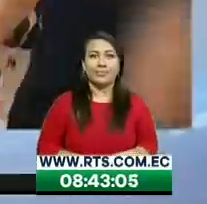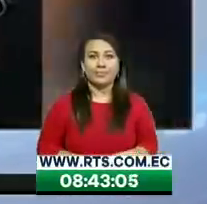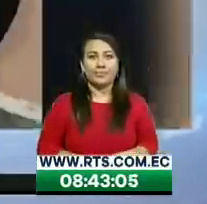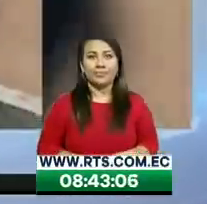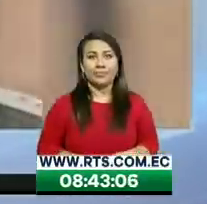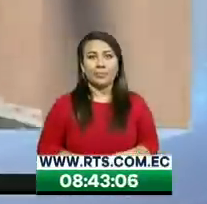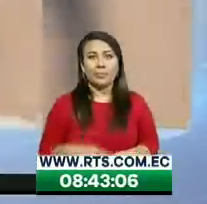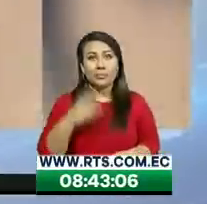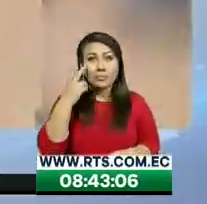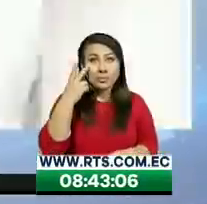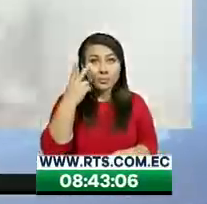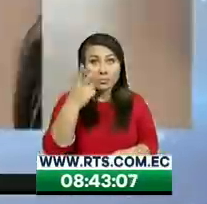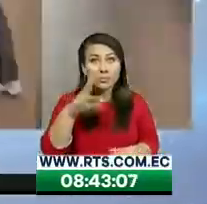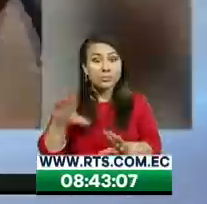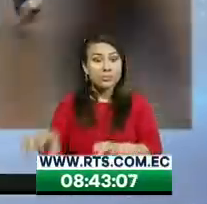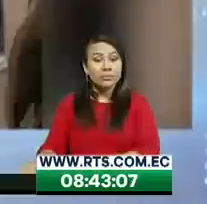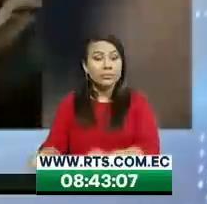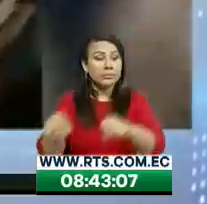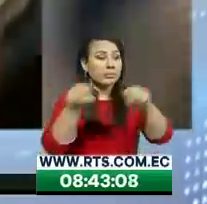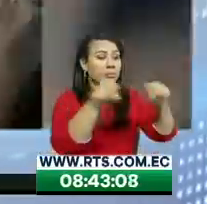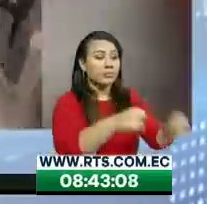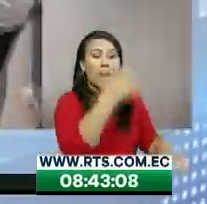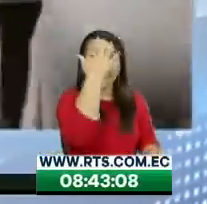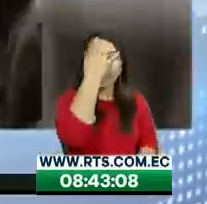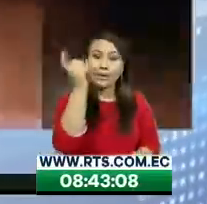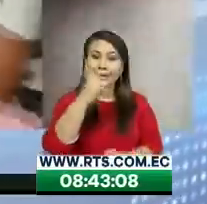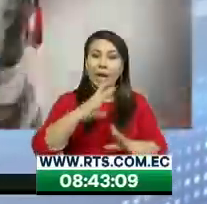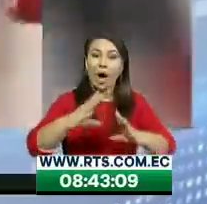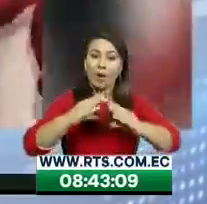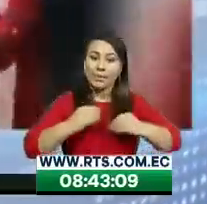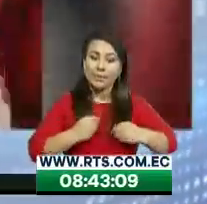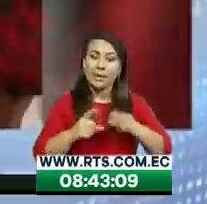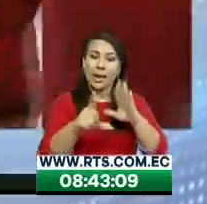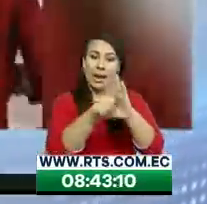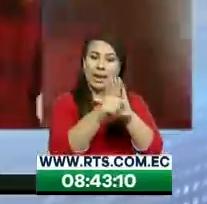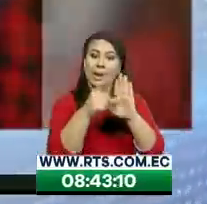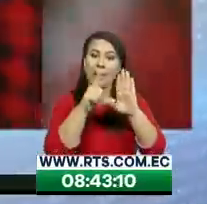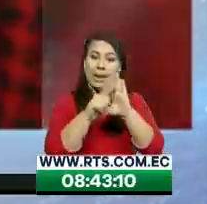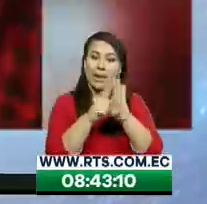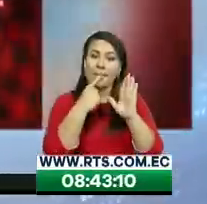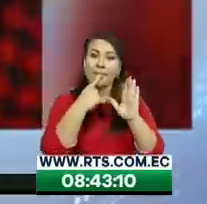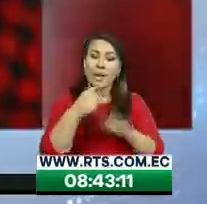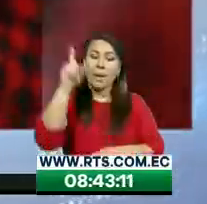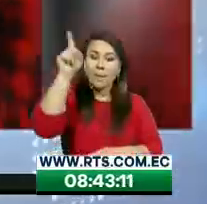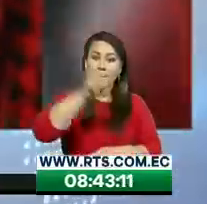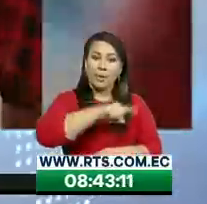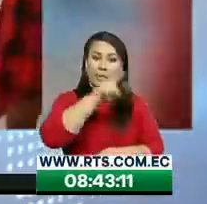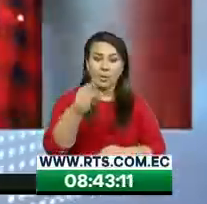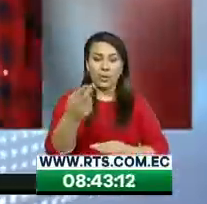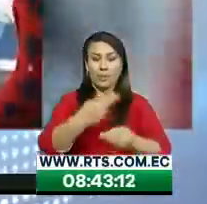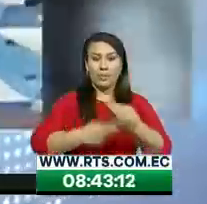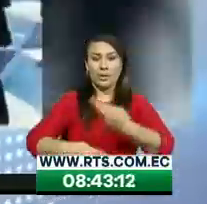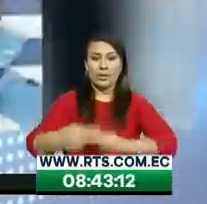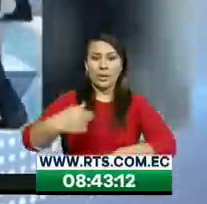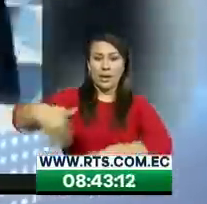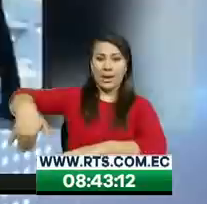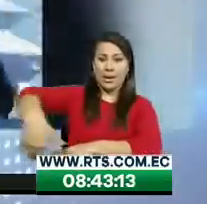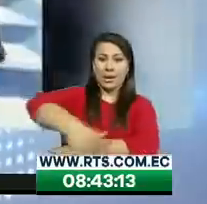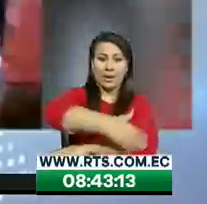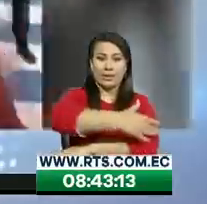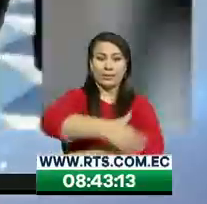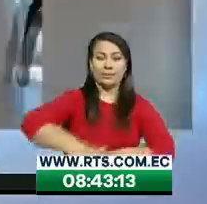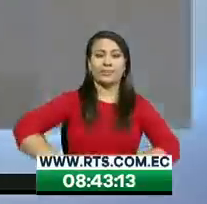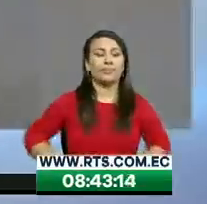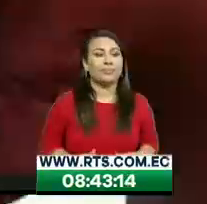que haya censos y demás, para estar tranquilos a propósito de los transportes escolares que